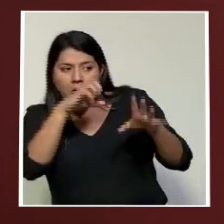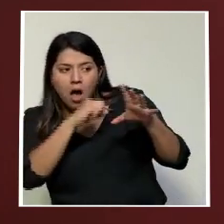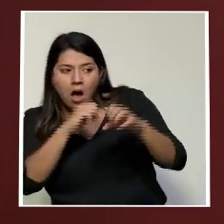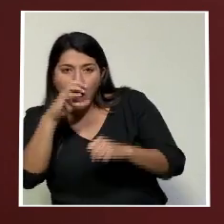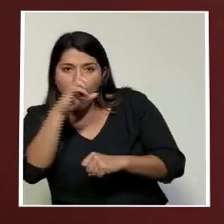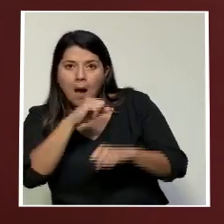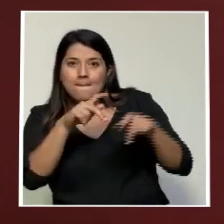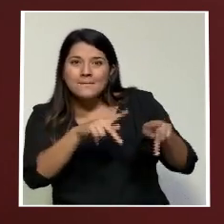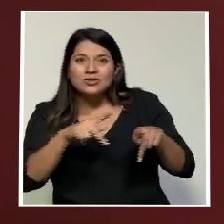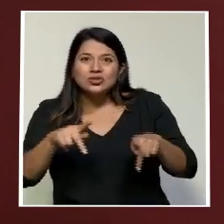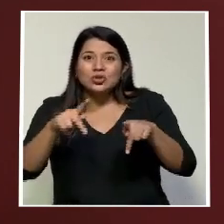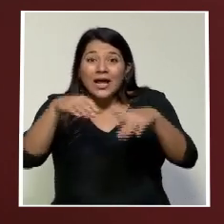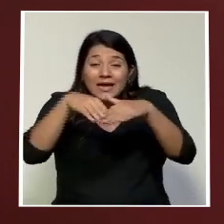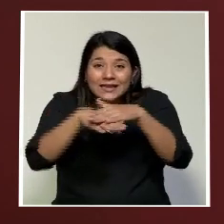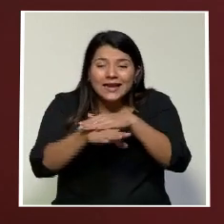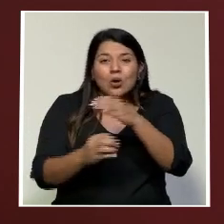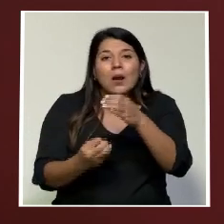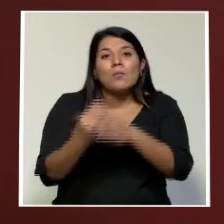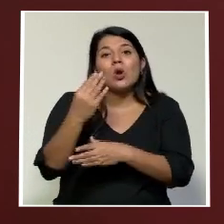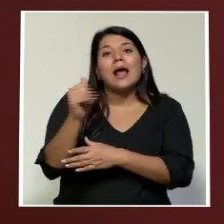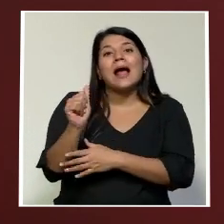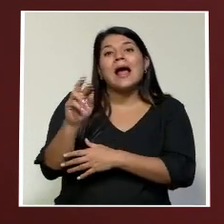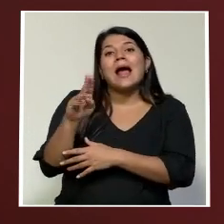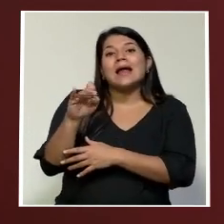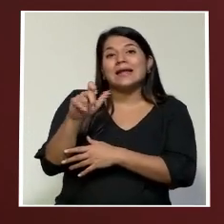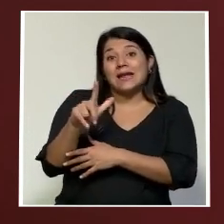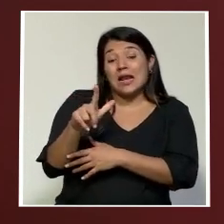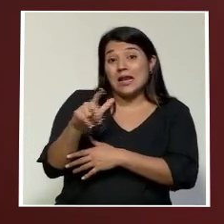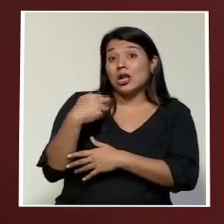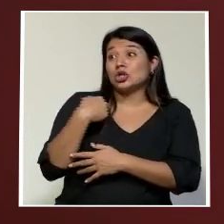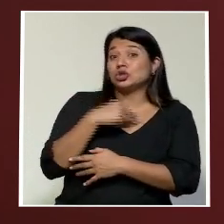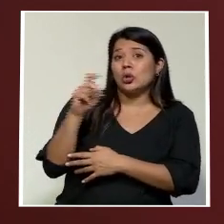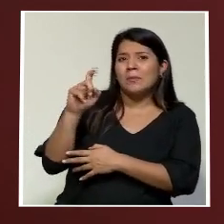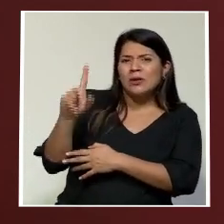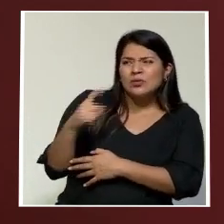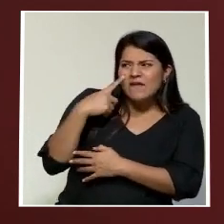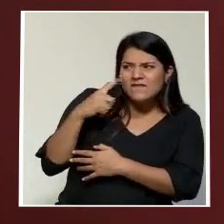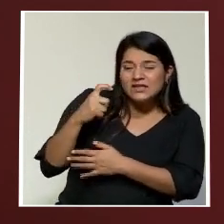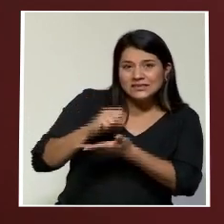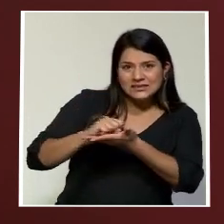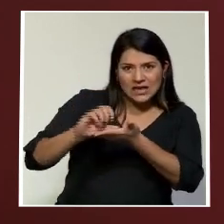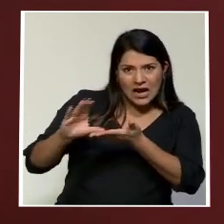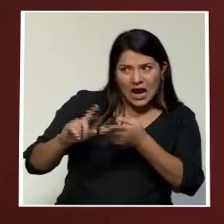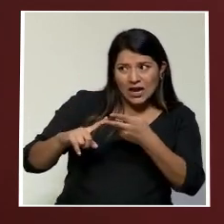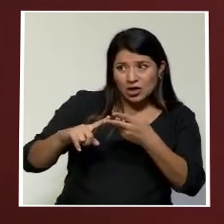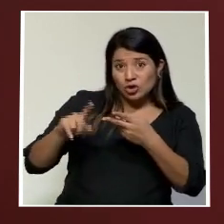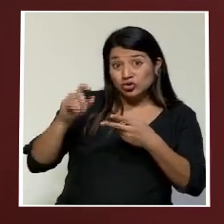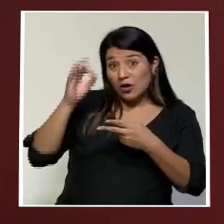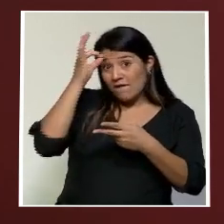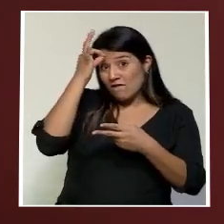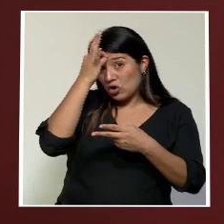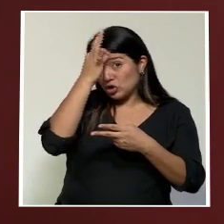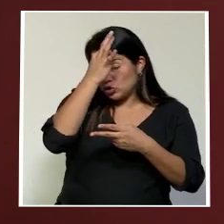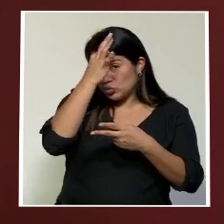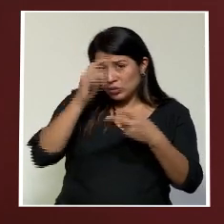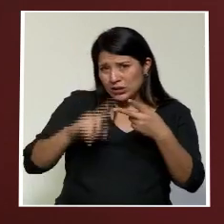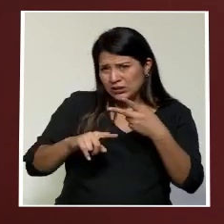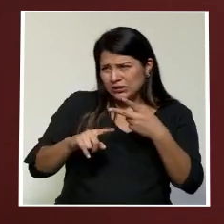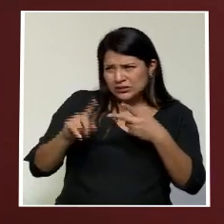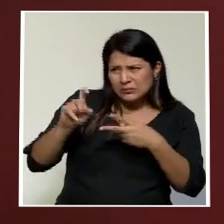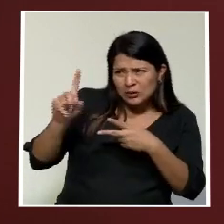volcán Arenal, y nosotros consultamos a la Fiscalía de San Carlos y de La Fortuna si había ya alguna denuncia